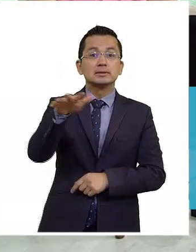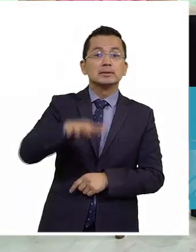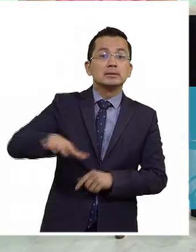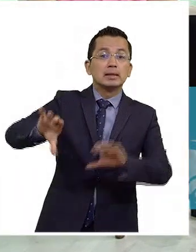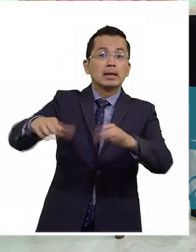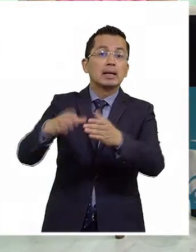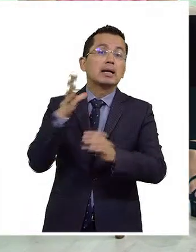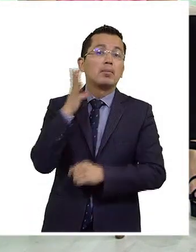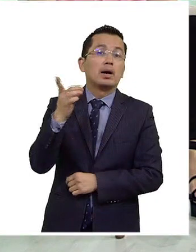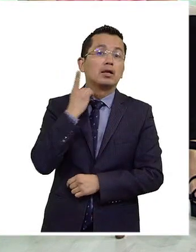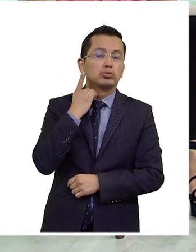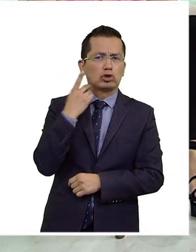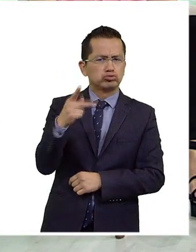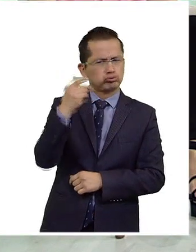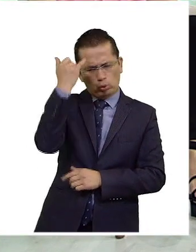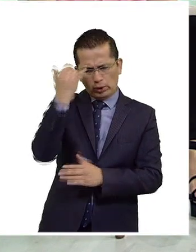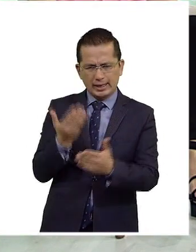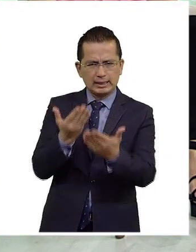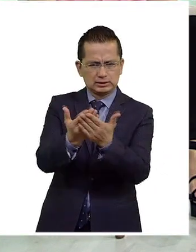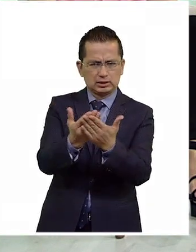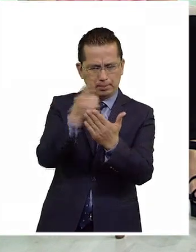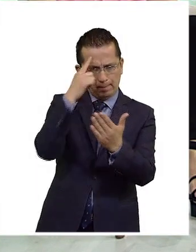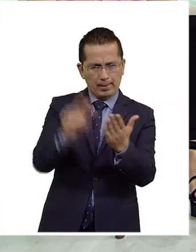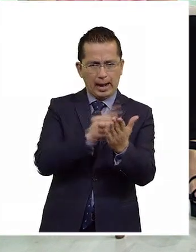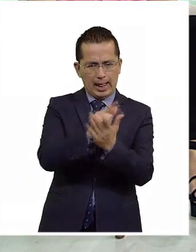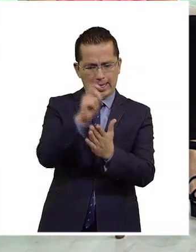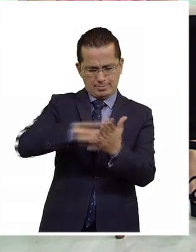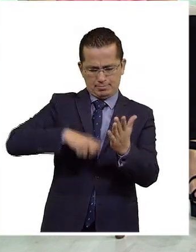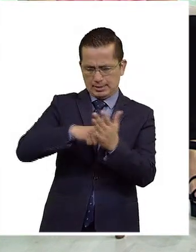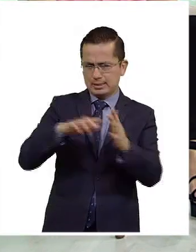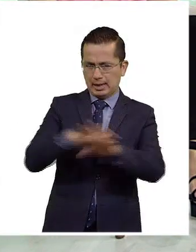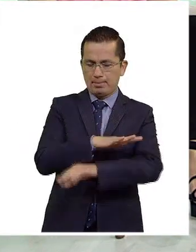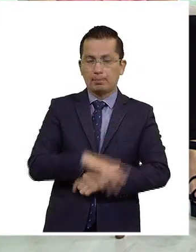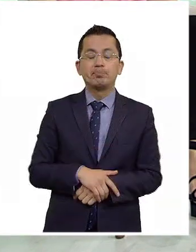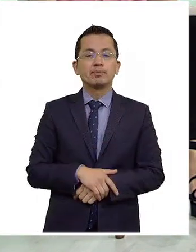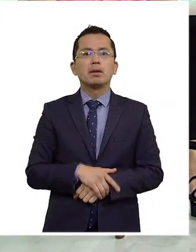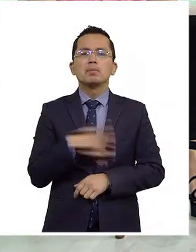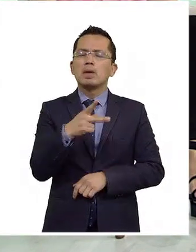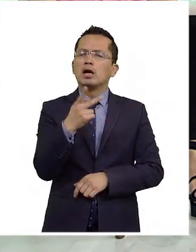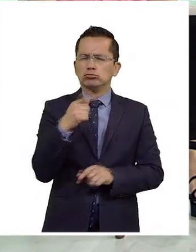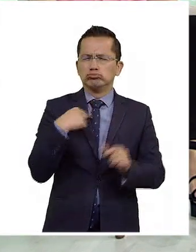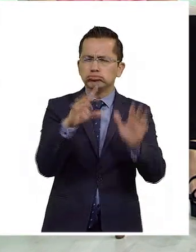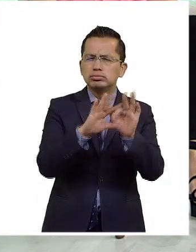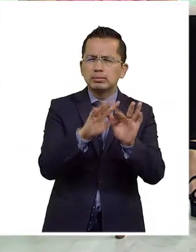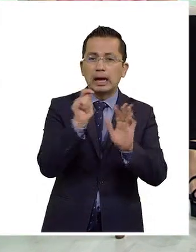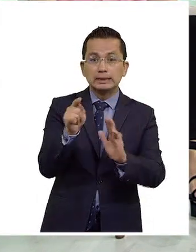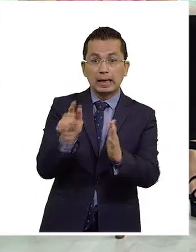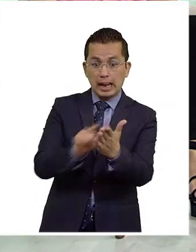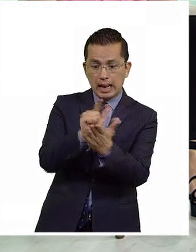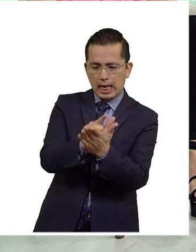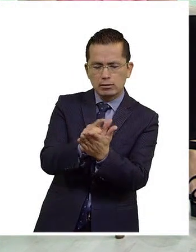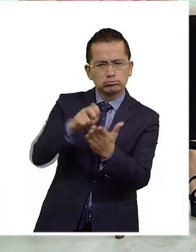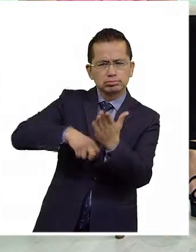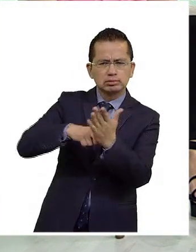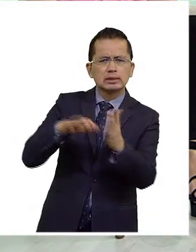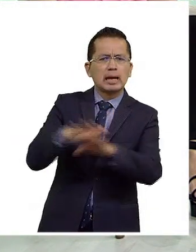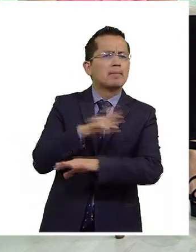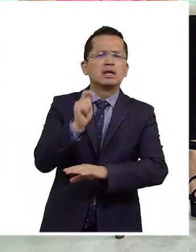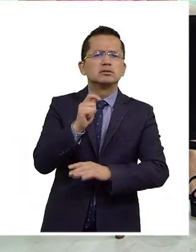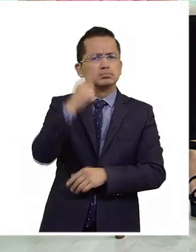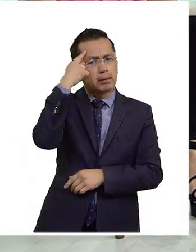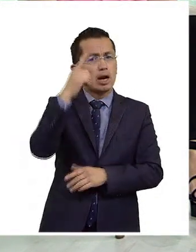esta iniciativa únicamente contempla el cambio de acta, no contempla tratamientos médicos de tipo